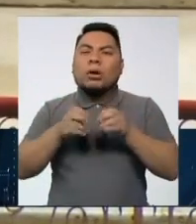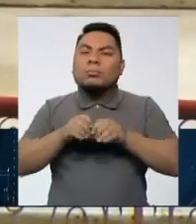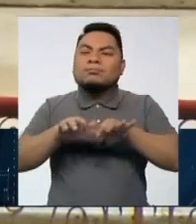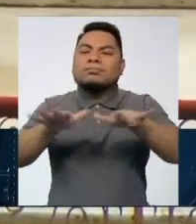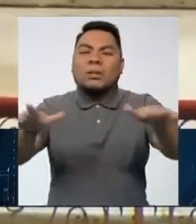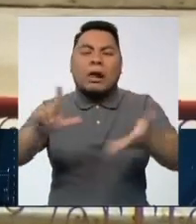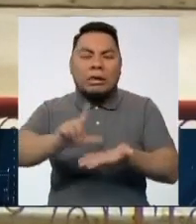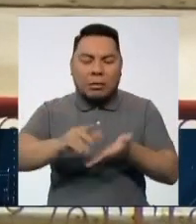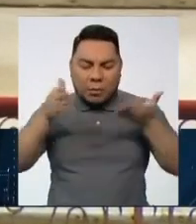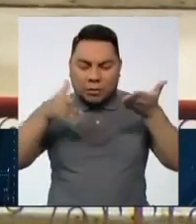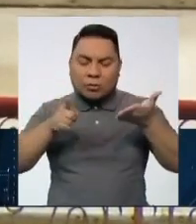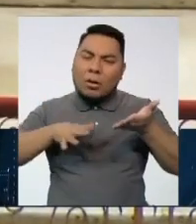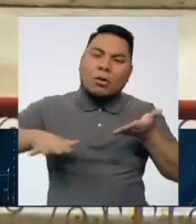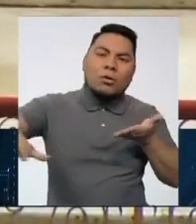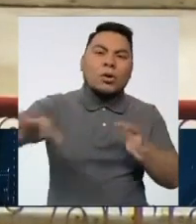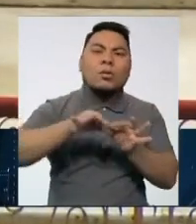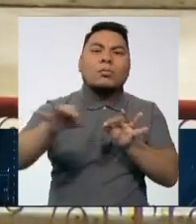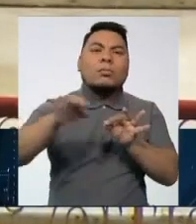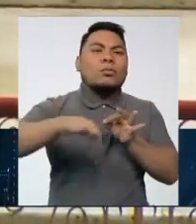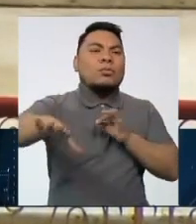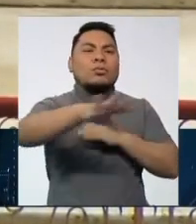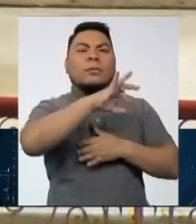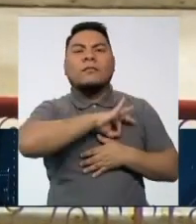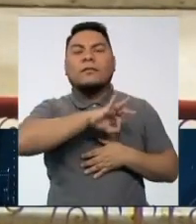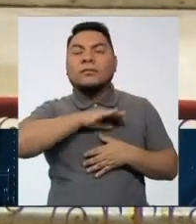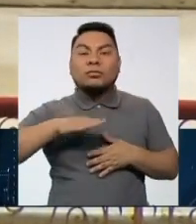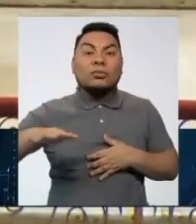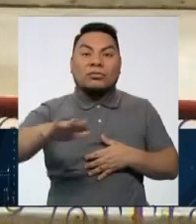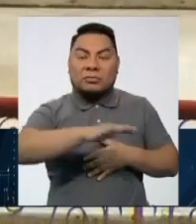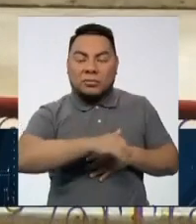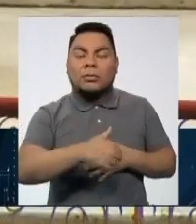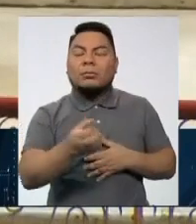del país para beneficio de todos.